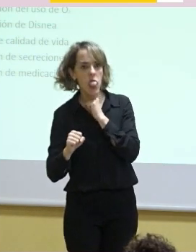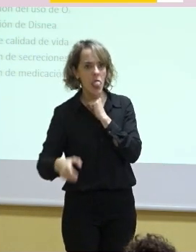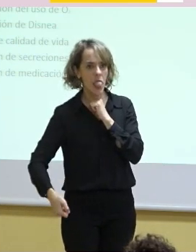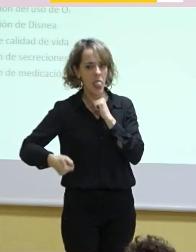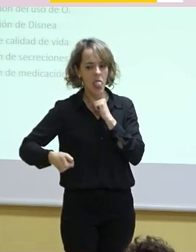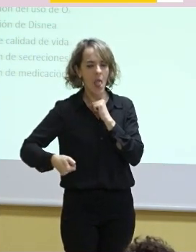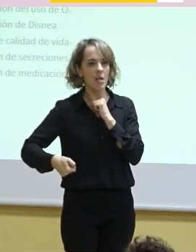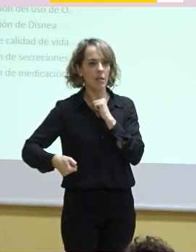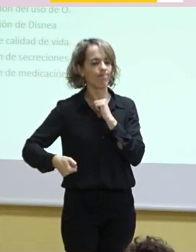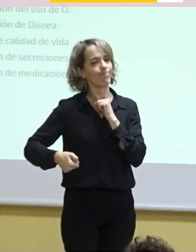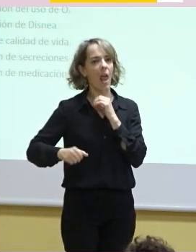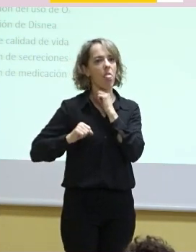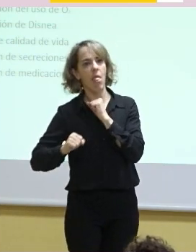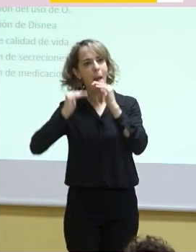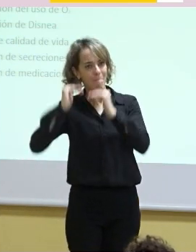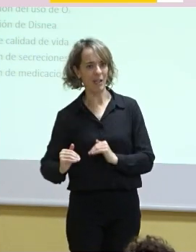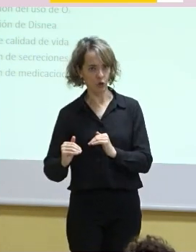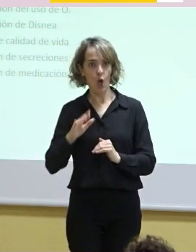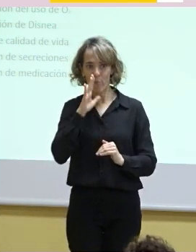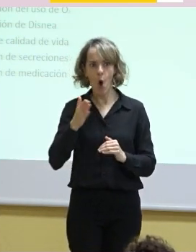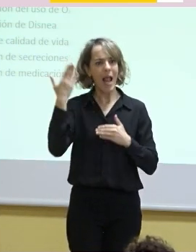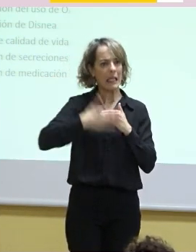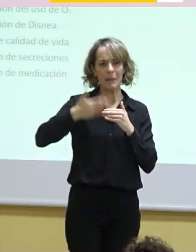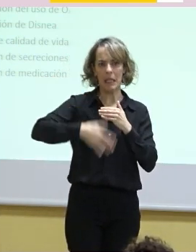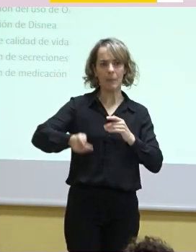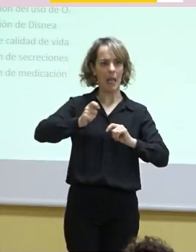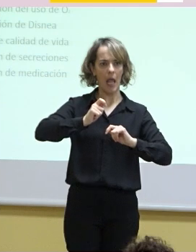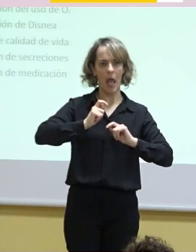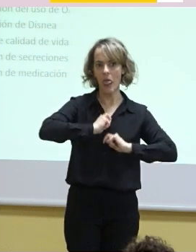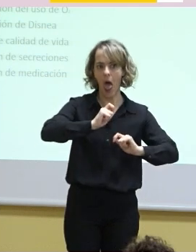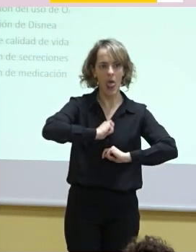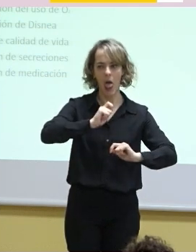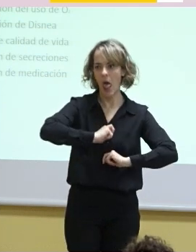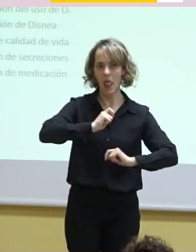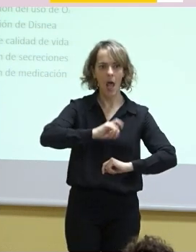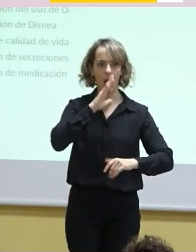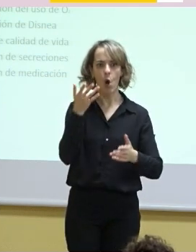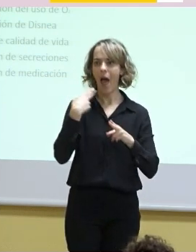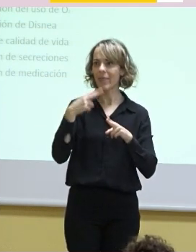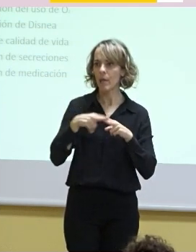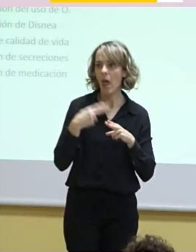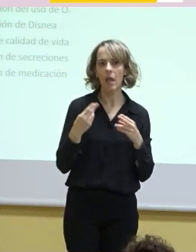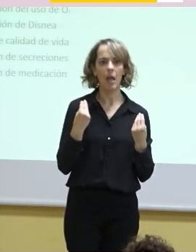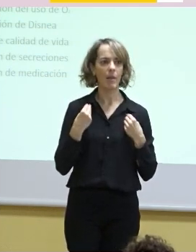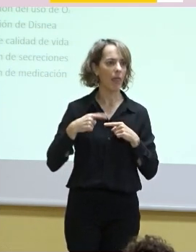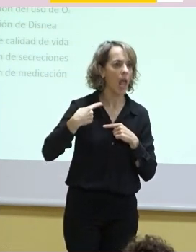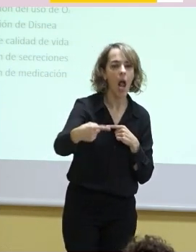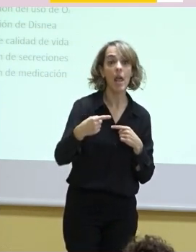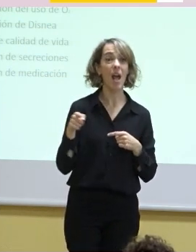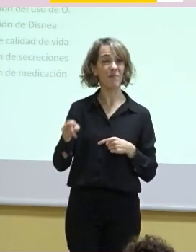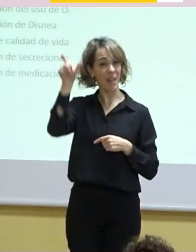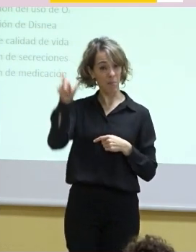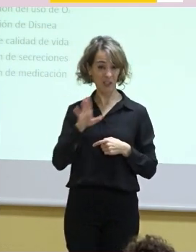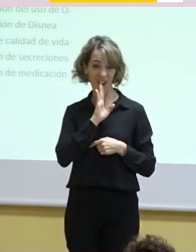oxígeno, y eso les estaba limitando mucho en actividades de su vida diaria. Es un paciente que